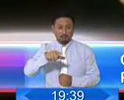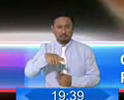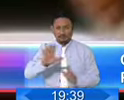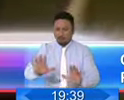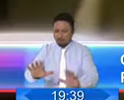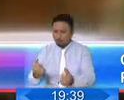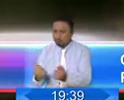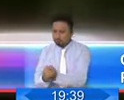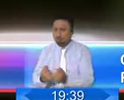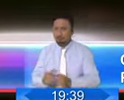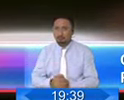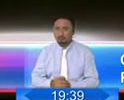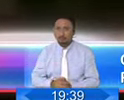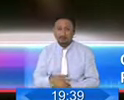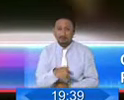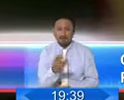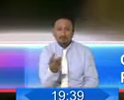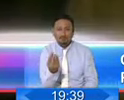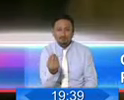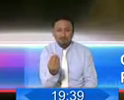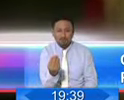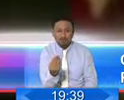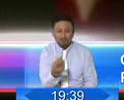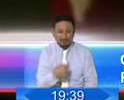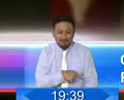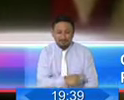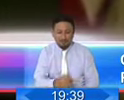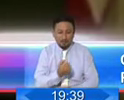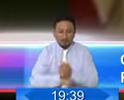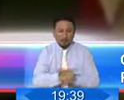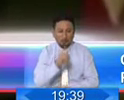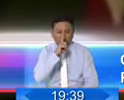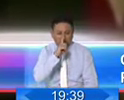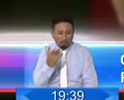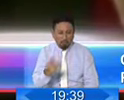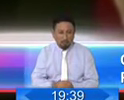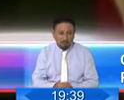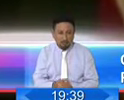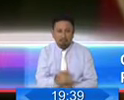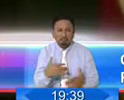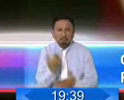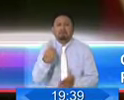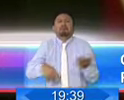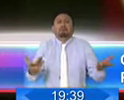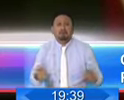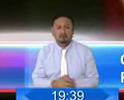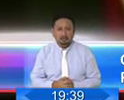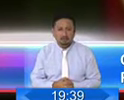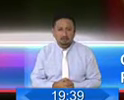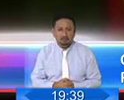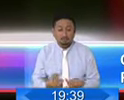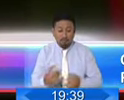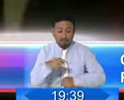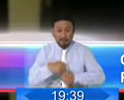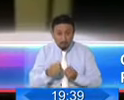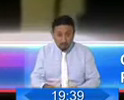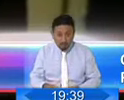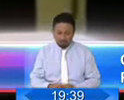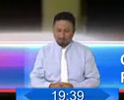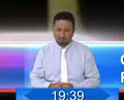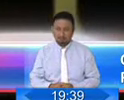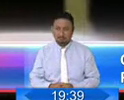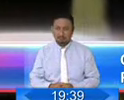valor. ¡Cobardes! ¡Hombres de poca fe, nacidos para la servidumbre! ¿De qué tienen miedo? ¡No hay tiempo que perder!